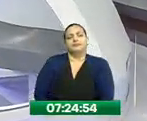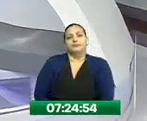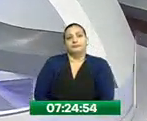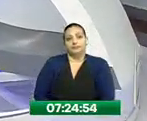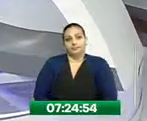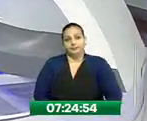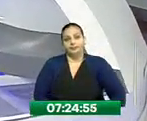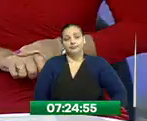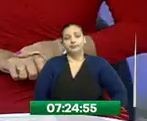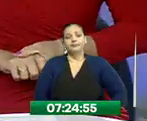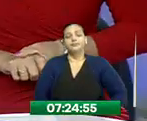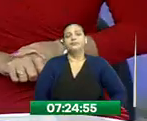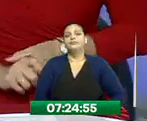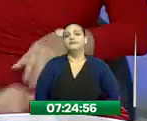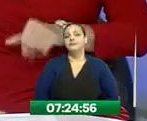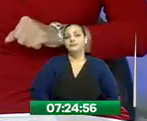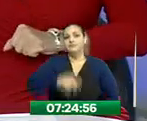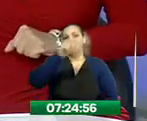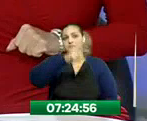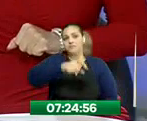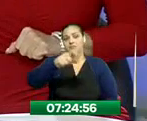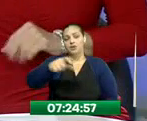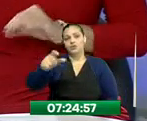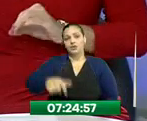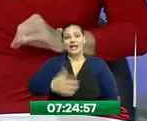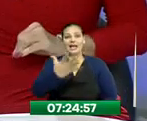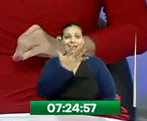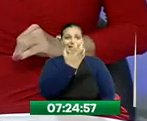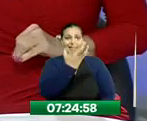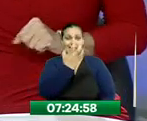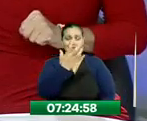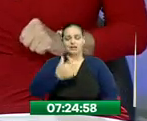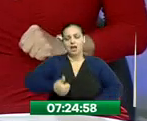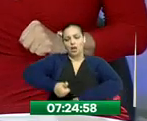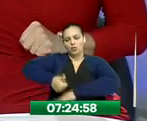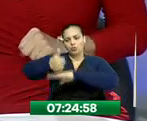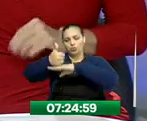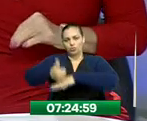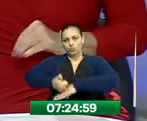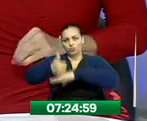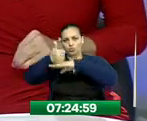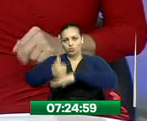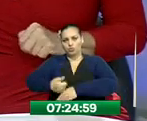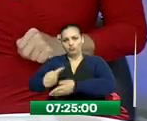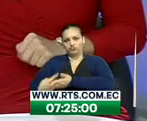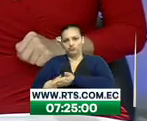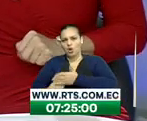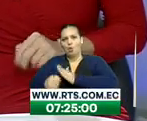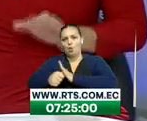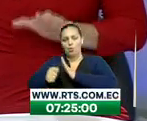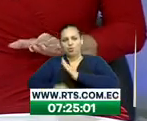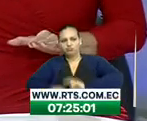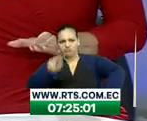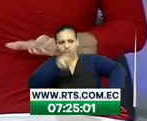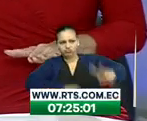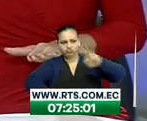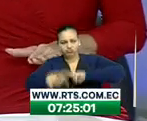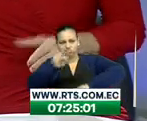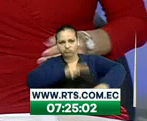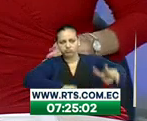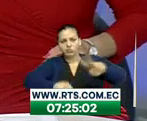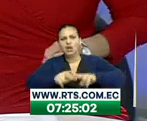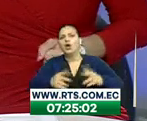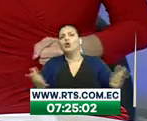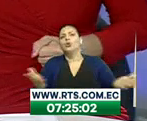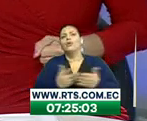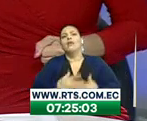14 de los 15 procesados por presunta delincuencia organizada en el hospital del IES de Durán. Según la fiscalía, el